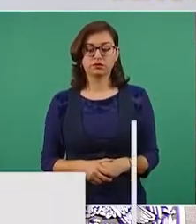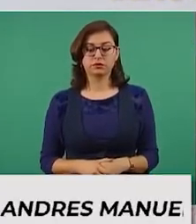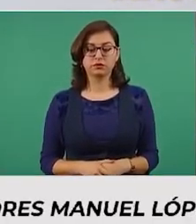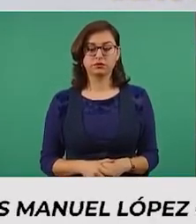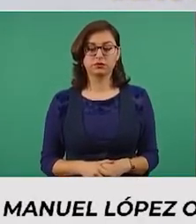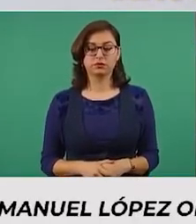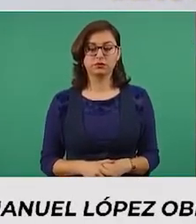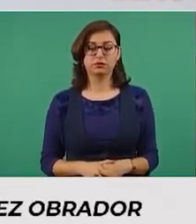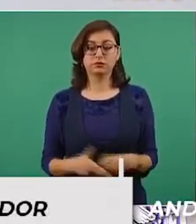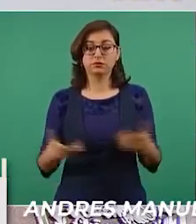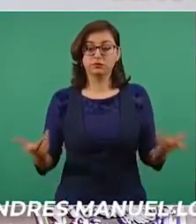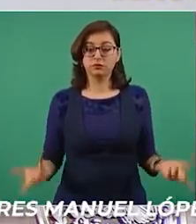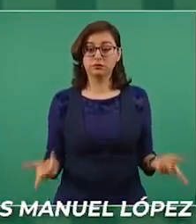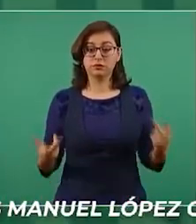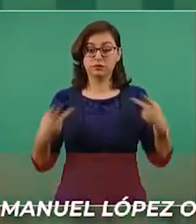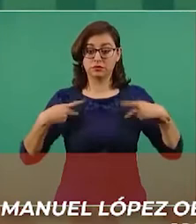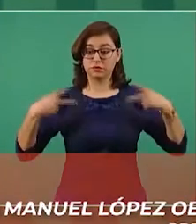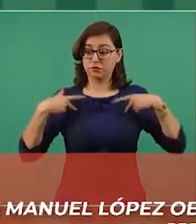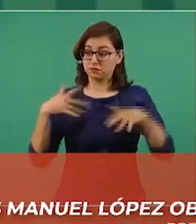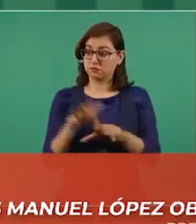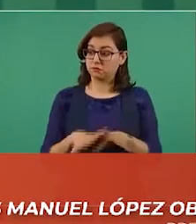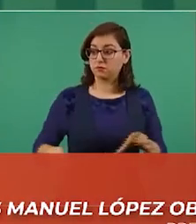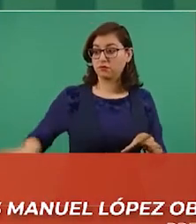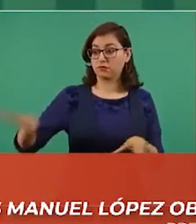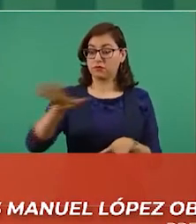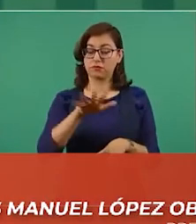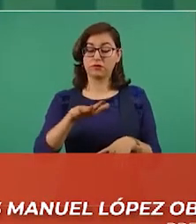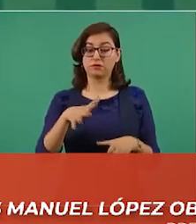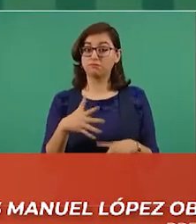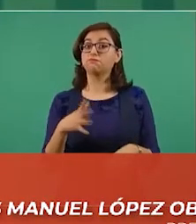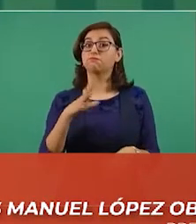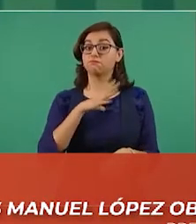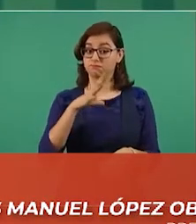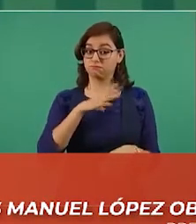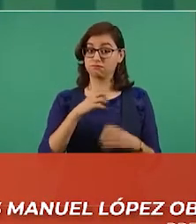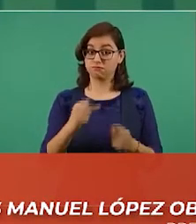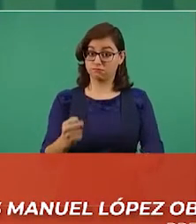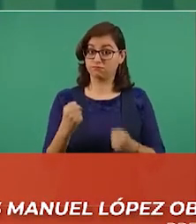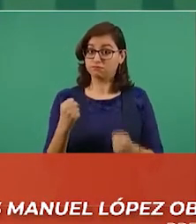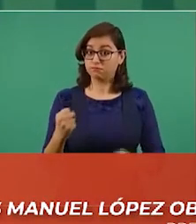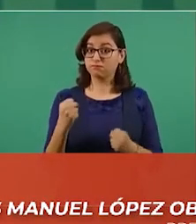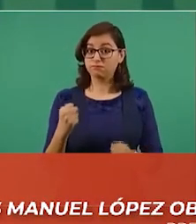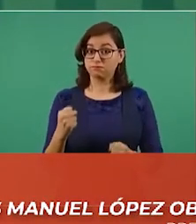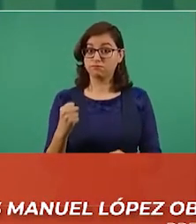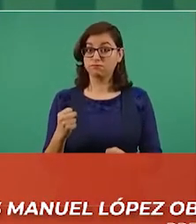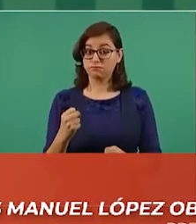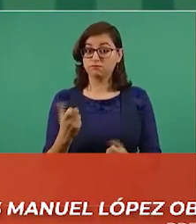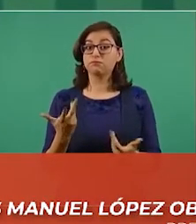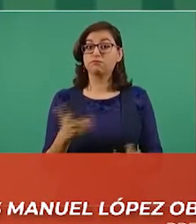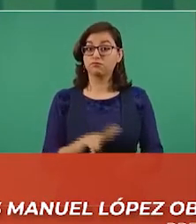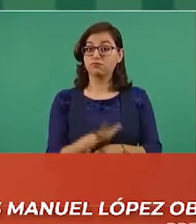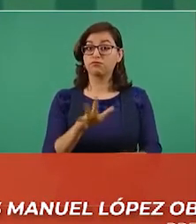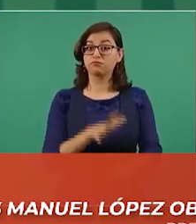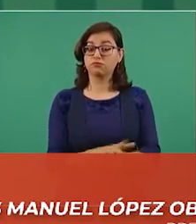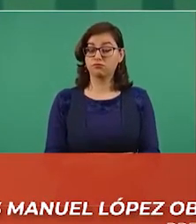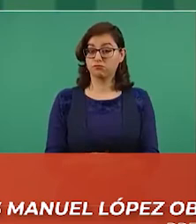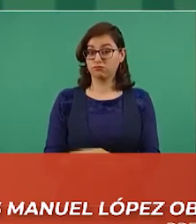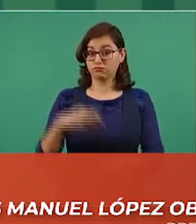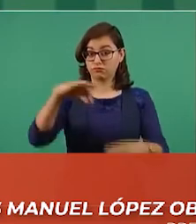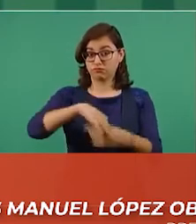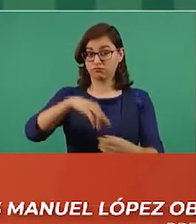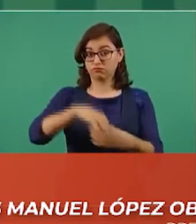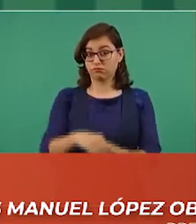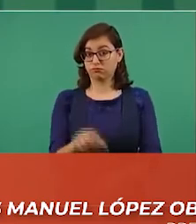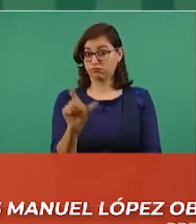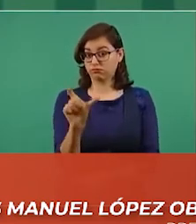un arma muy poderosa, los ciudadanos, que es la credencial del elector. Hay que